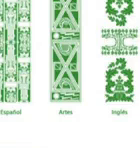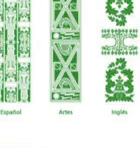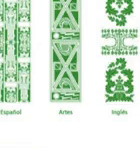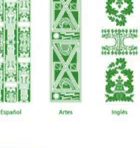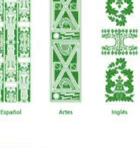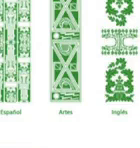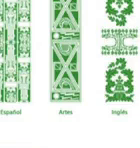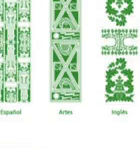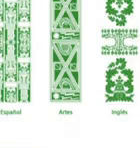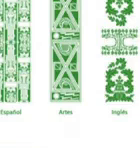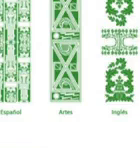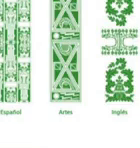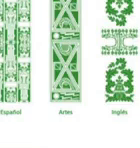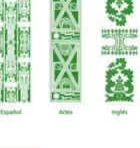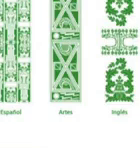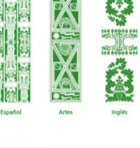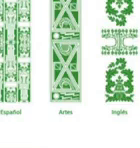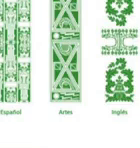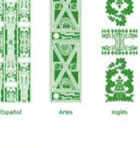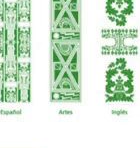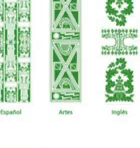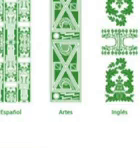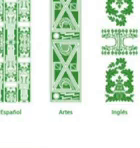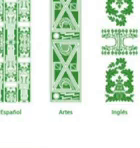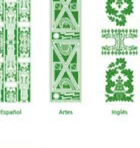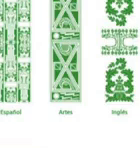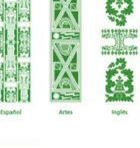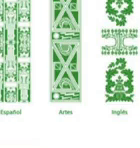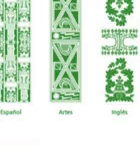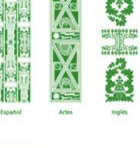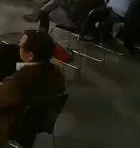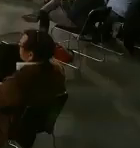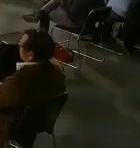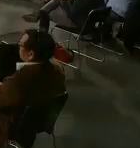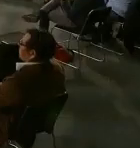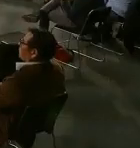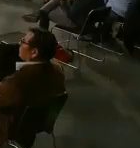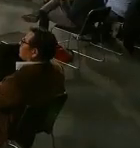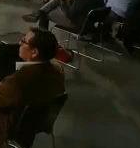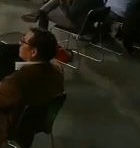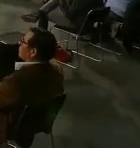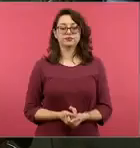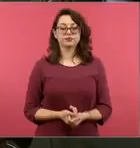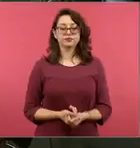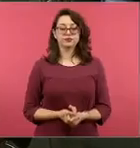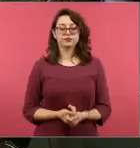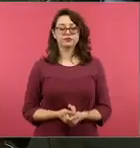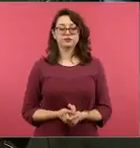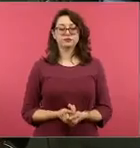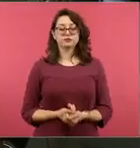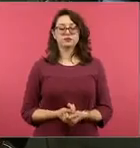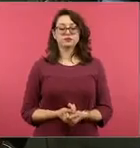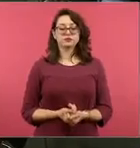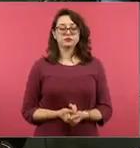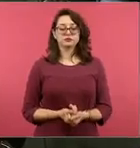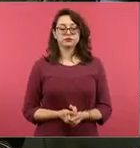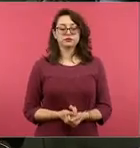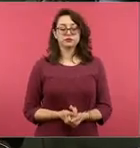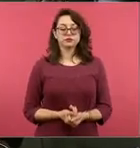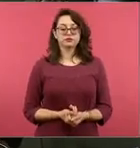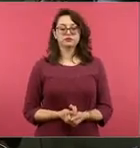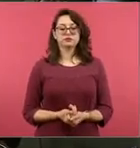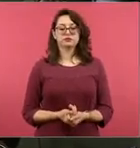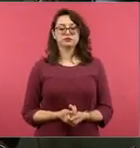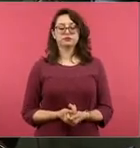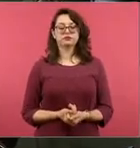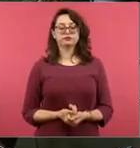español, artes e inglés. Hay un cambio en el siguiente campo formativo. La siguiente, por favor. El